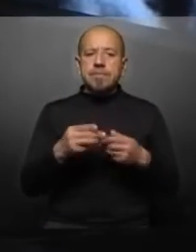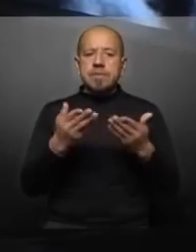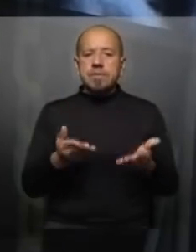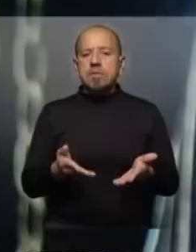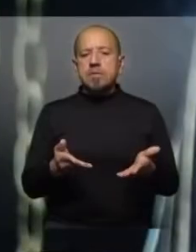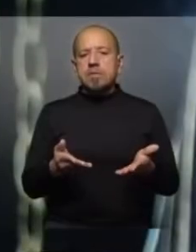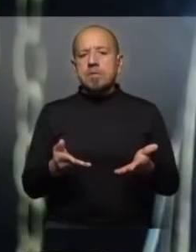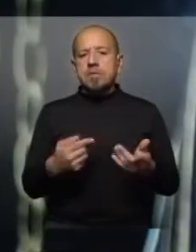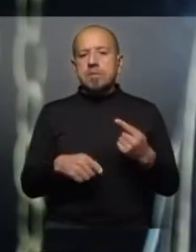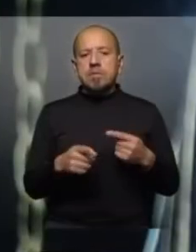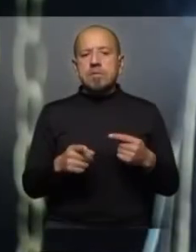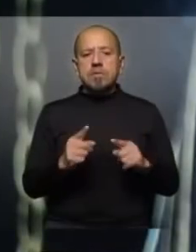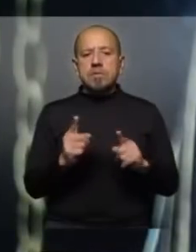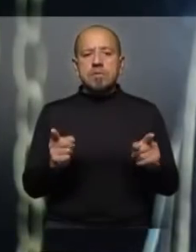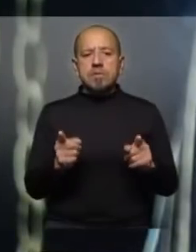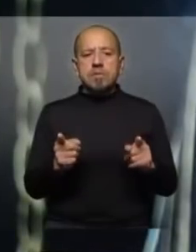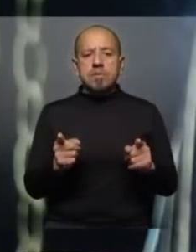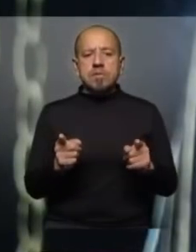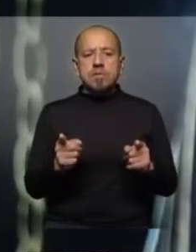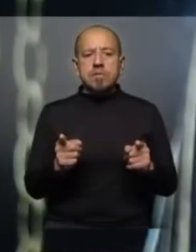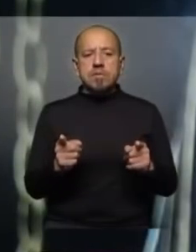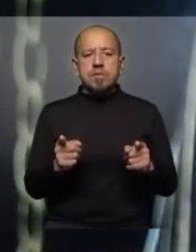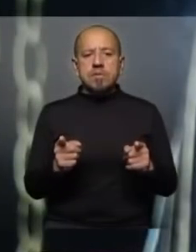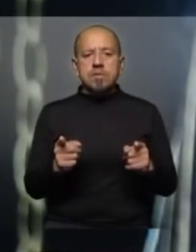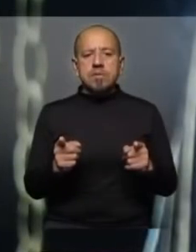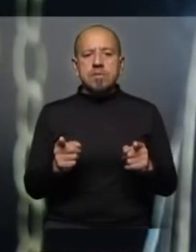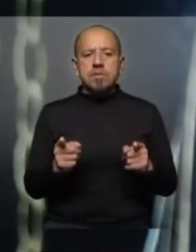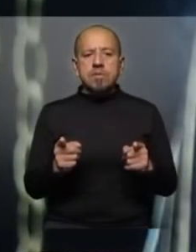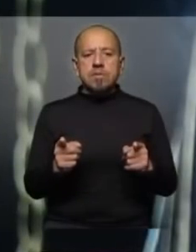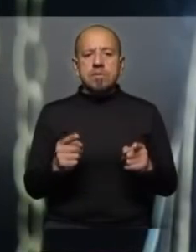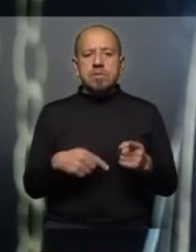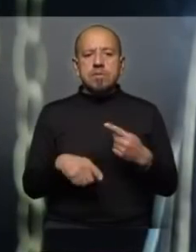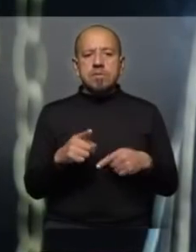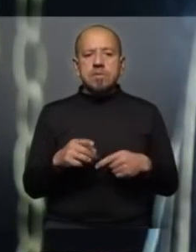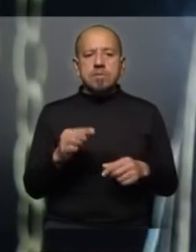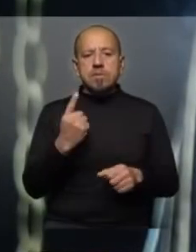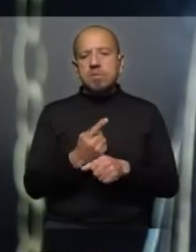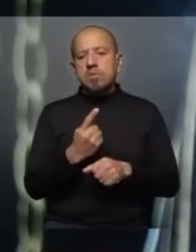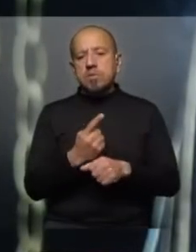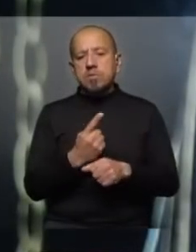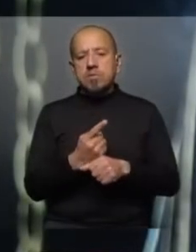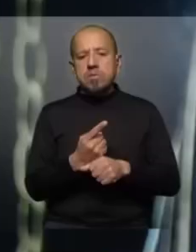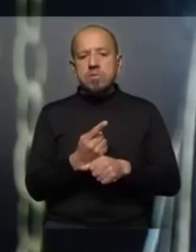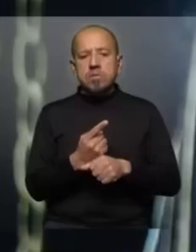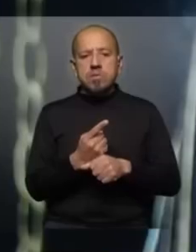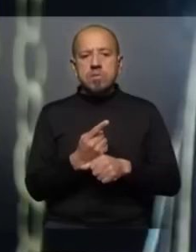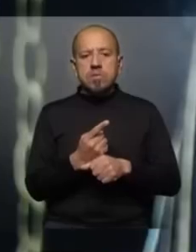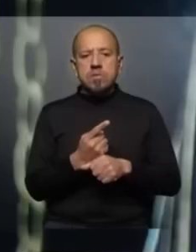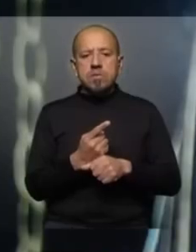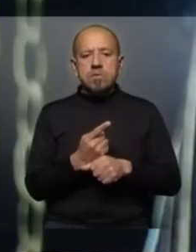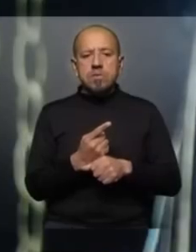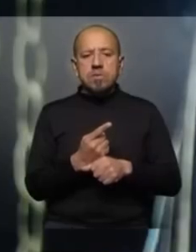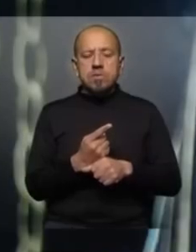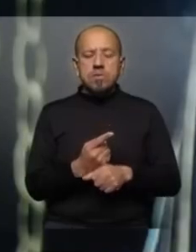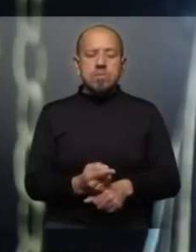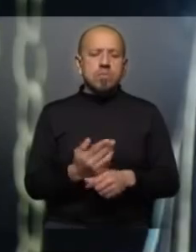Norma este no está alcanzado por la misma eh Esa es la primera cosa muy muy muy ridícula Por